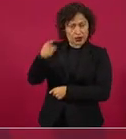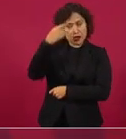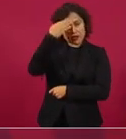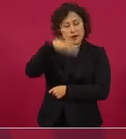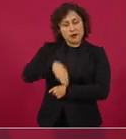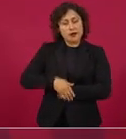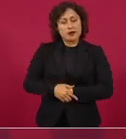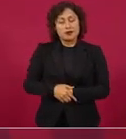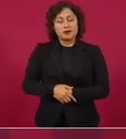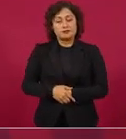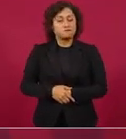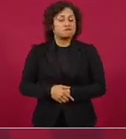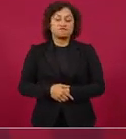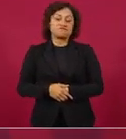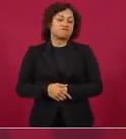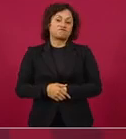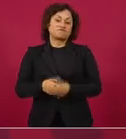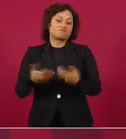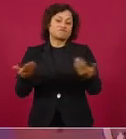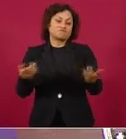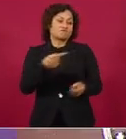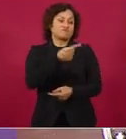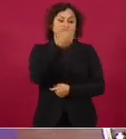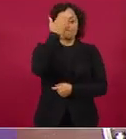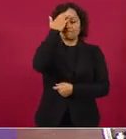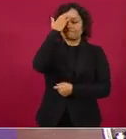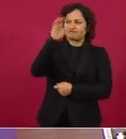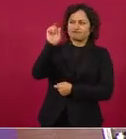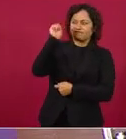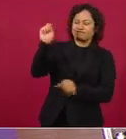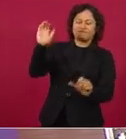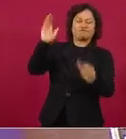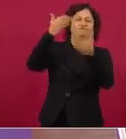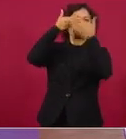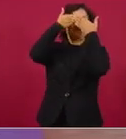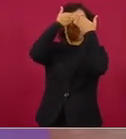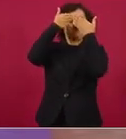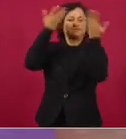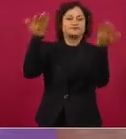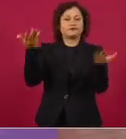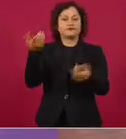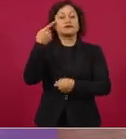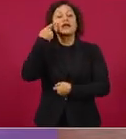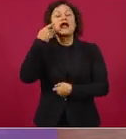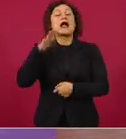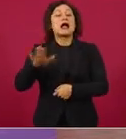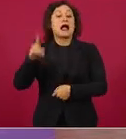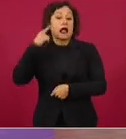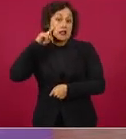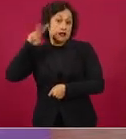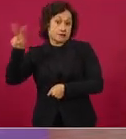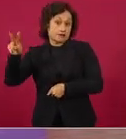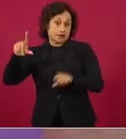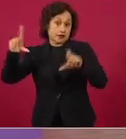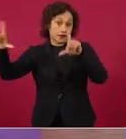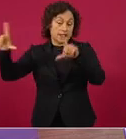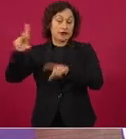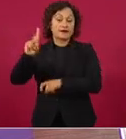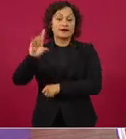No, ni por aquí le pasaba. Ahora, sí, vamos viendo 35 millones de